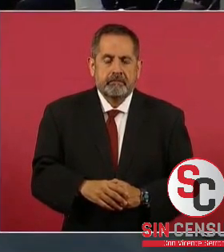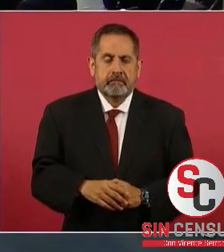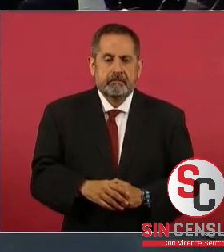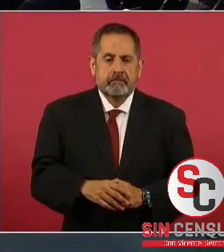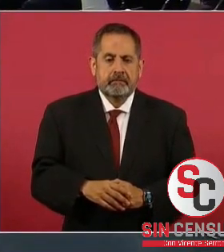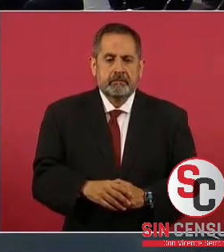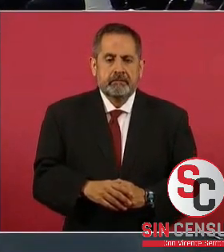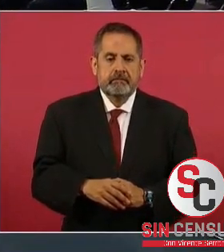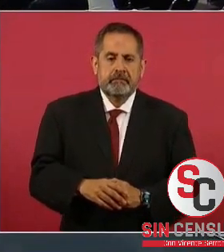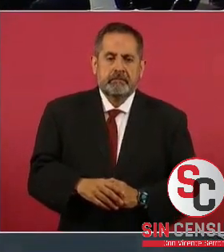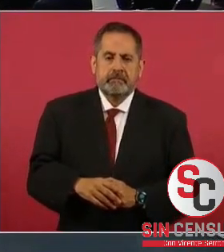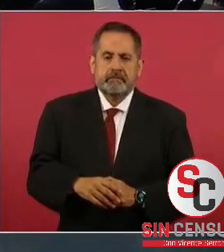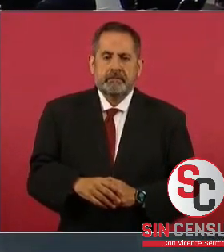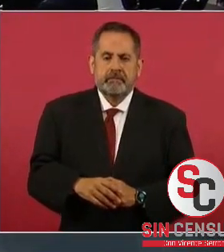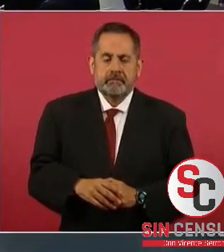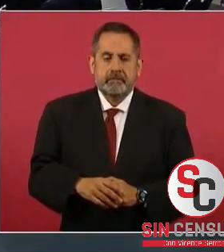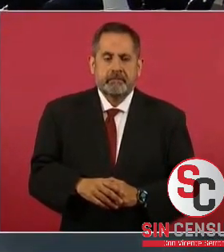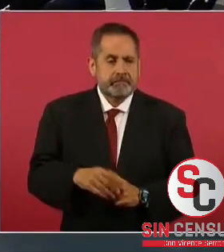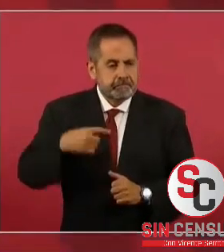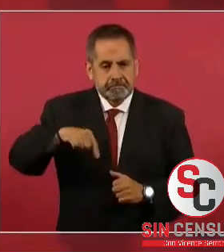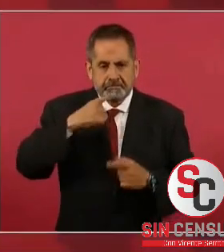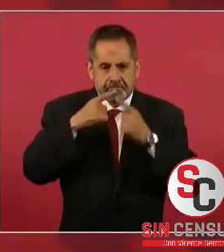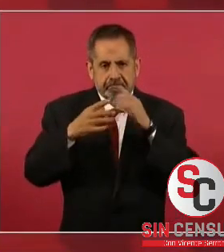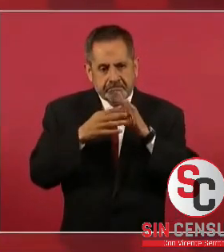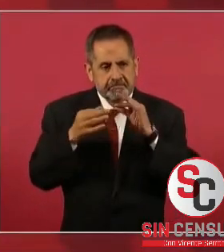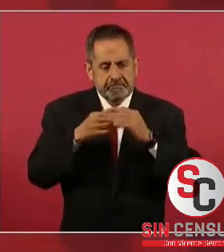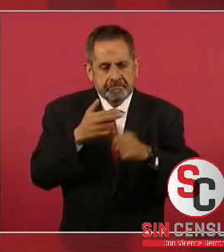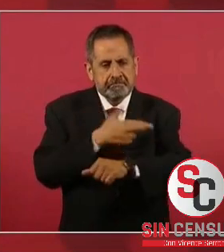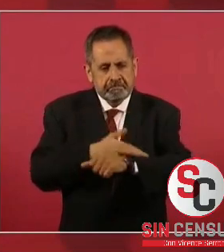Y lo estamos viendo.